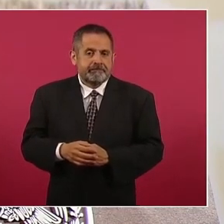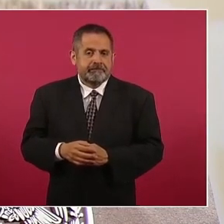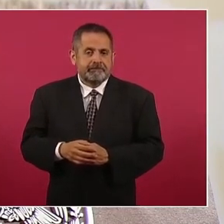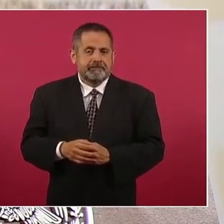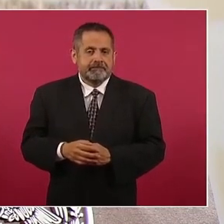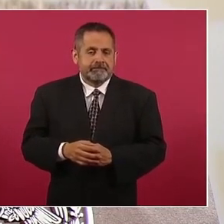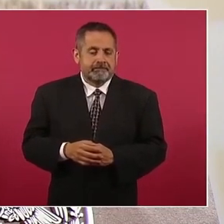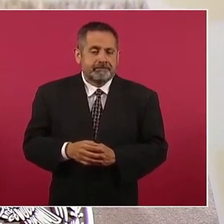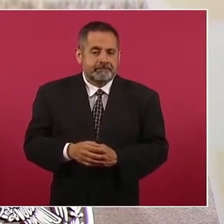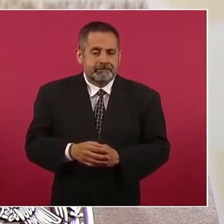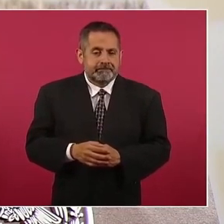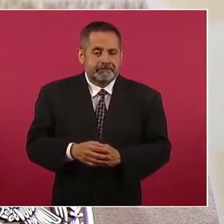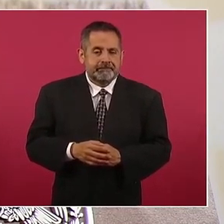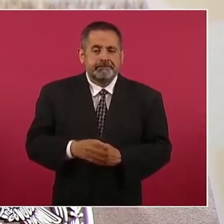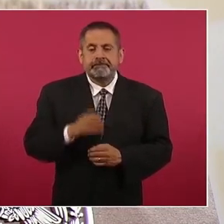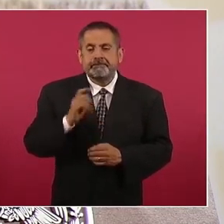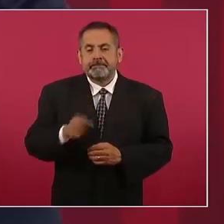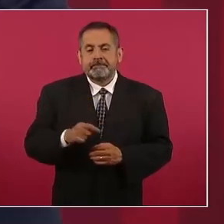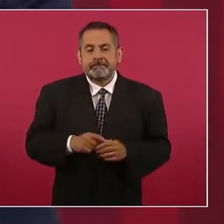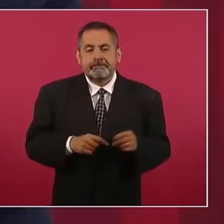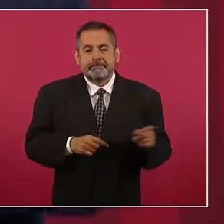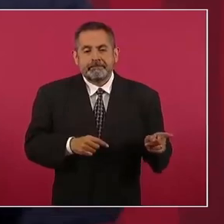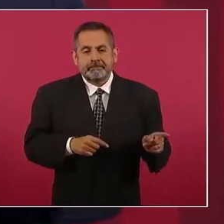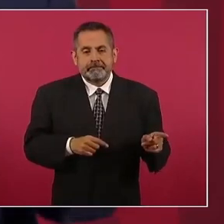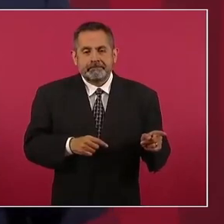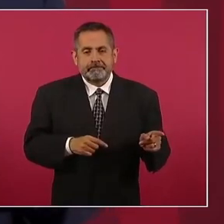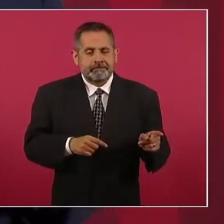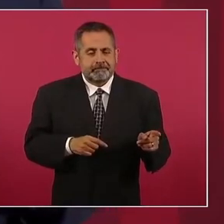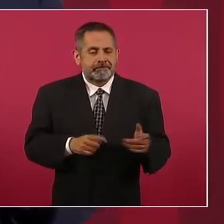sin darse cuenta, solo un niño